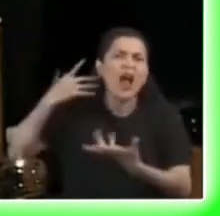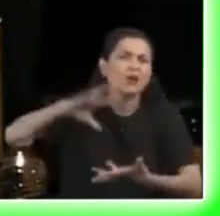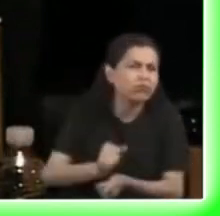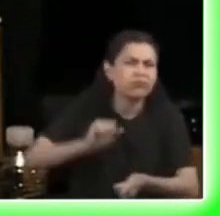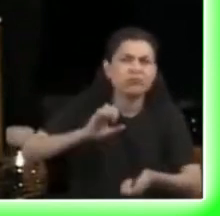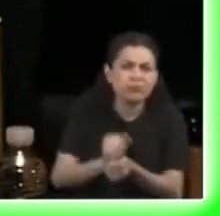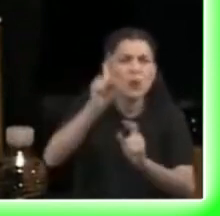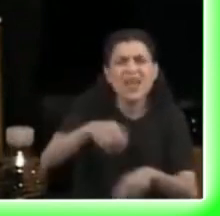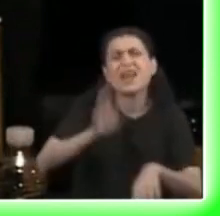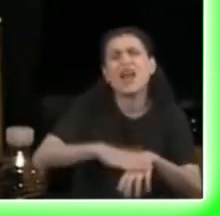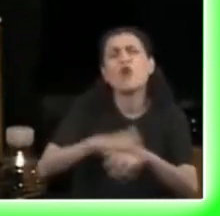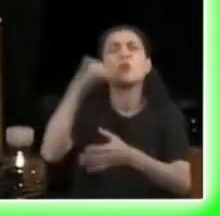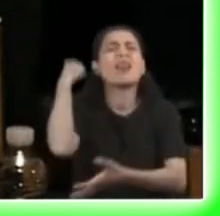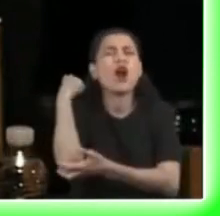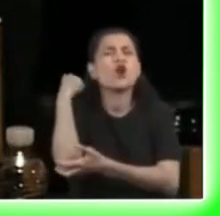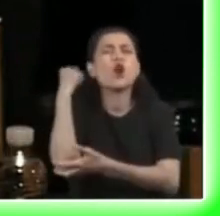la Argentina en la pobreza.